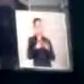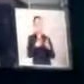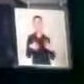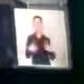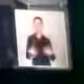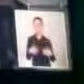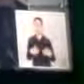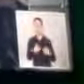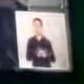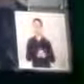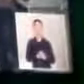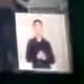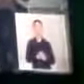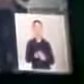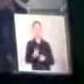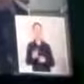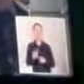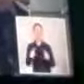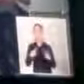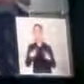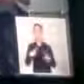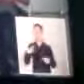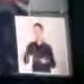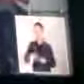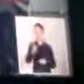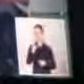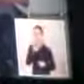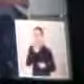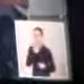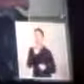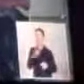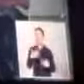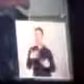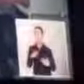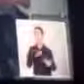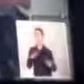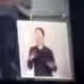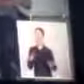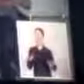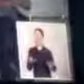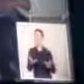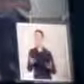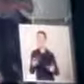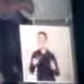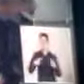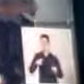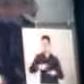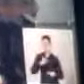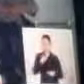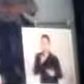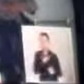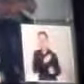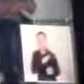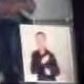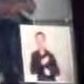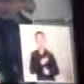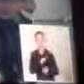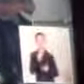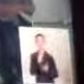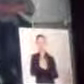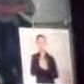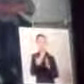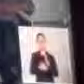Entonces, eso se hizo gracias a todos los chihuahuenses, y se demostró que sí podían y que los chihuahuenses eran buenos. Solamente les falta una causa,